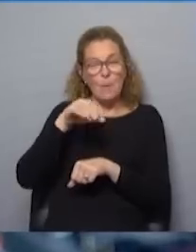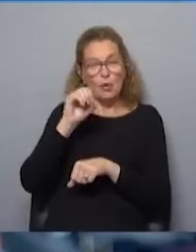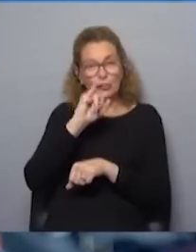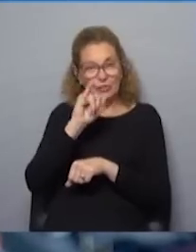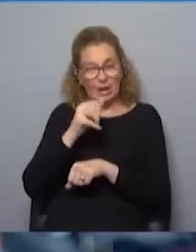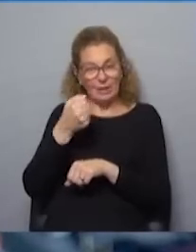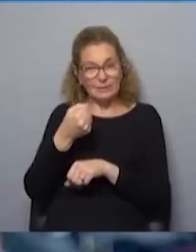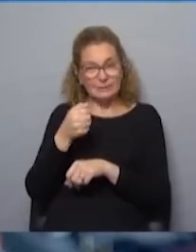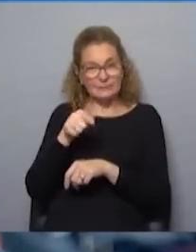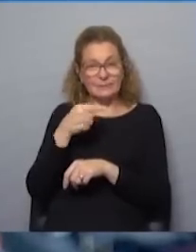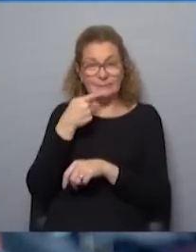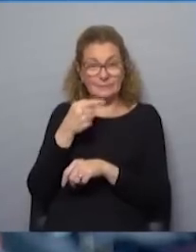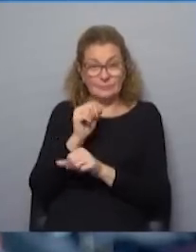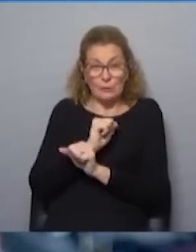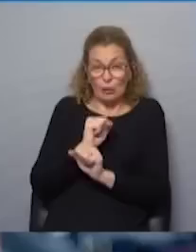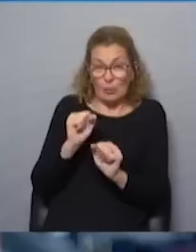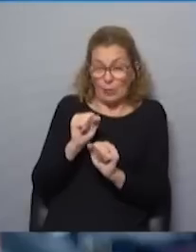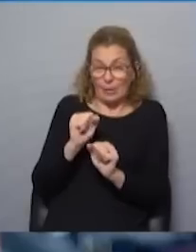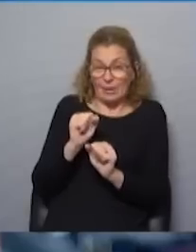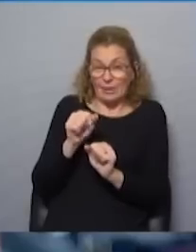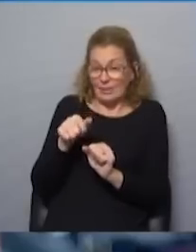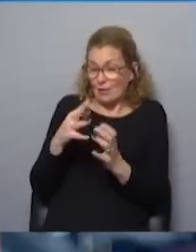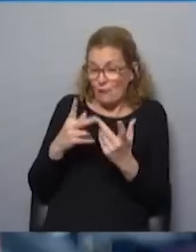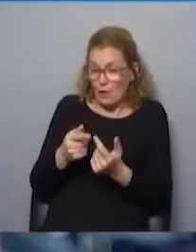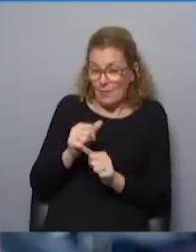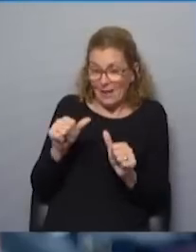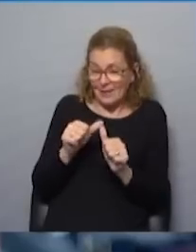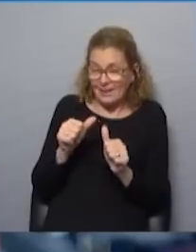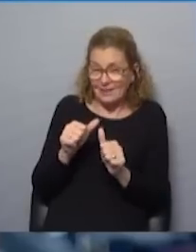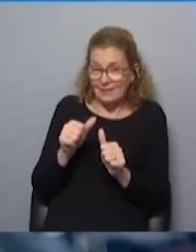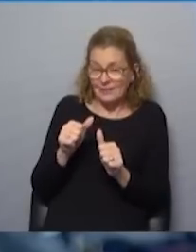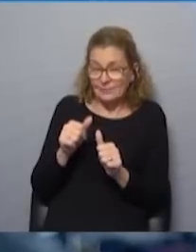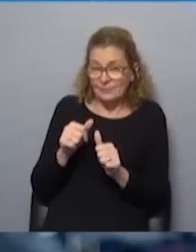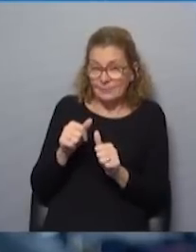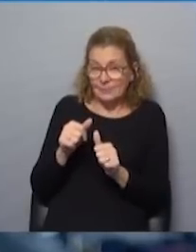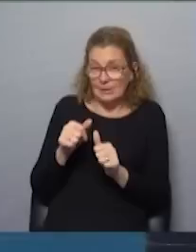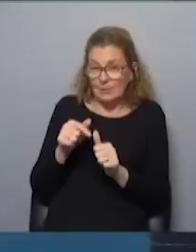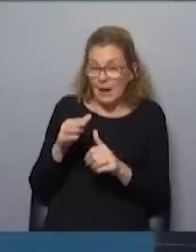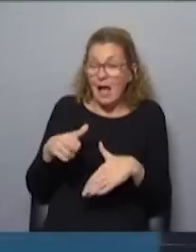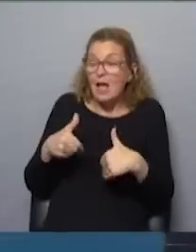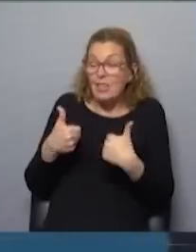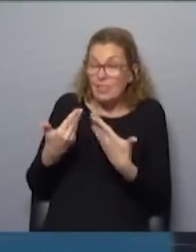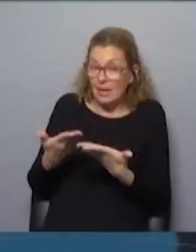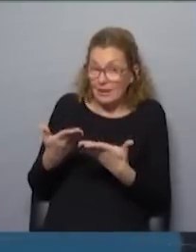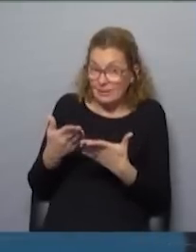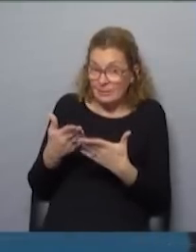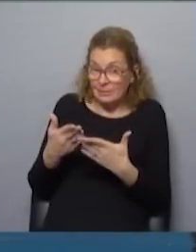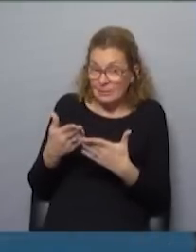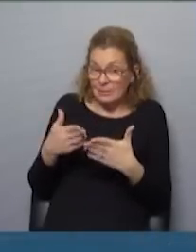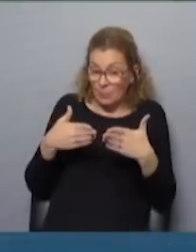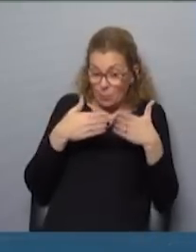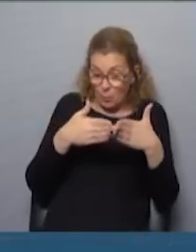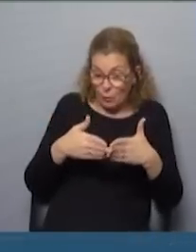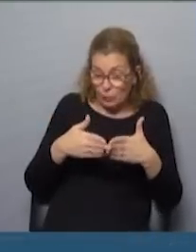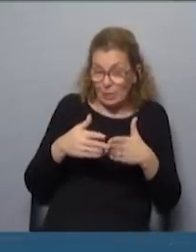que no se podía proceder de ese modo que para conceder esos previos en el caso